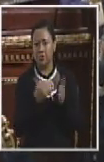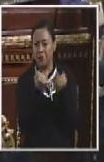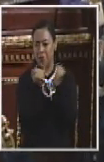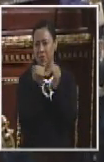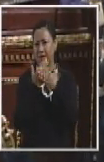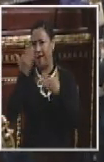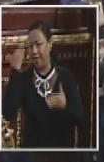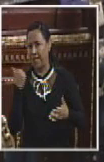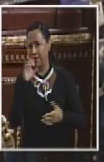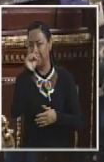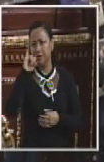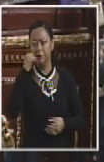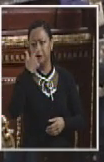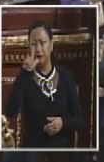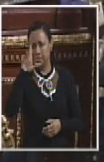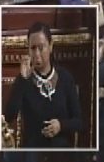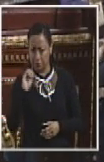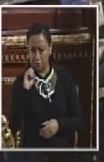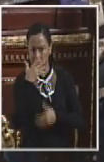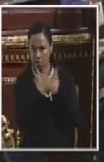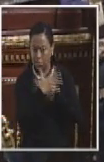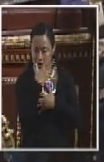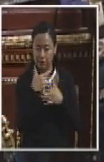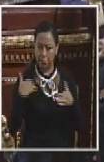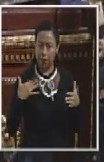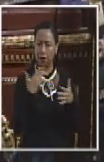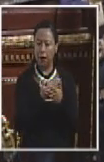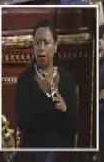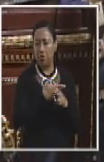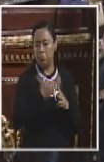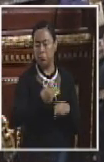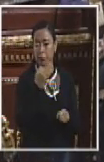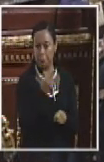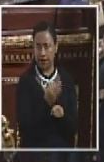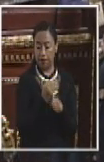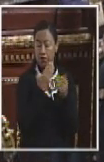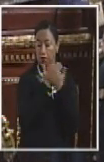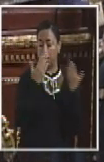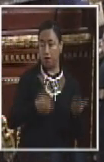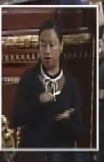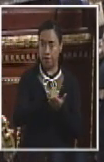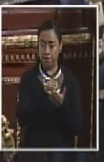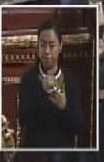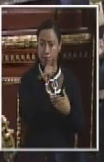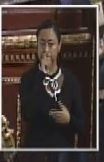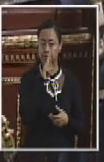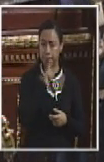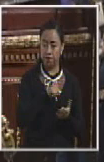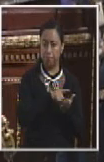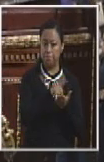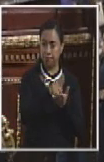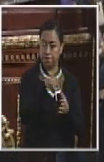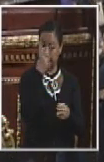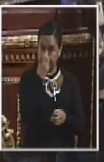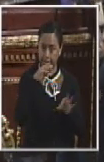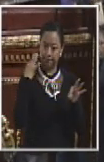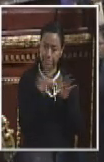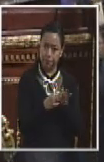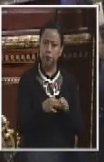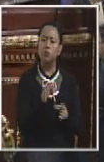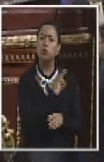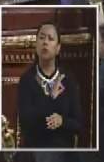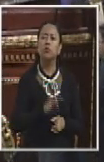hasta nuestros días. Ahora bien, para lograr dar cumplimiento al derecho humano al agua, consideramos urgente incluir a los cuerpos de aguas